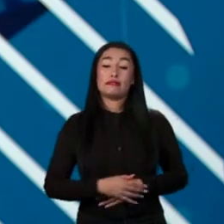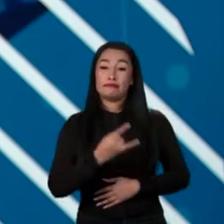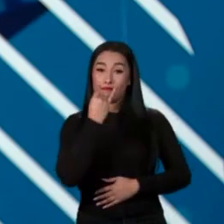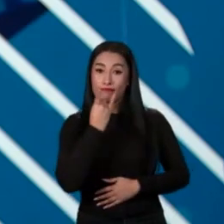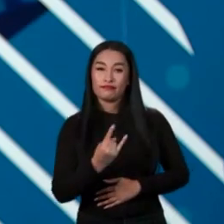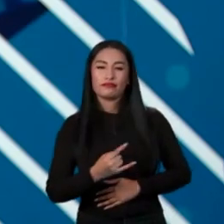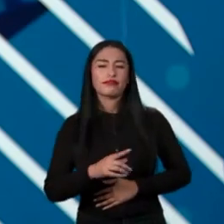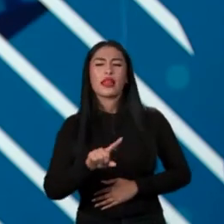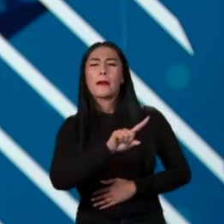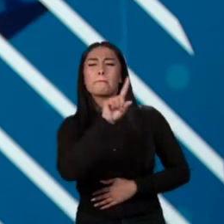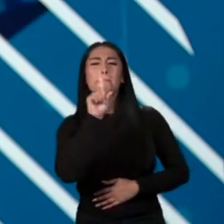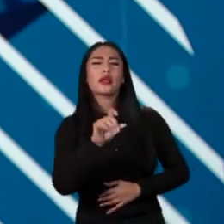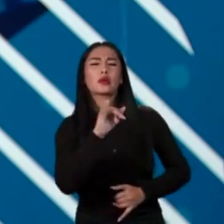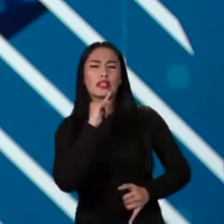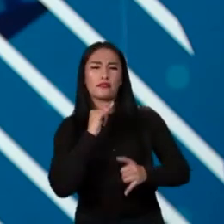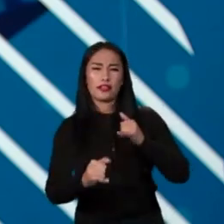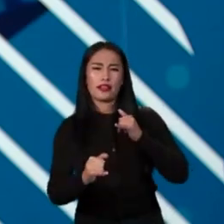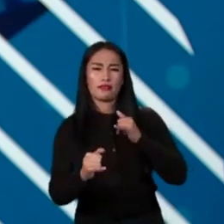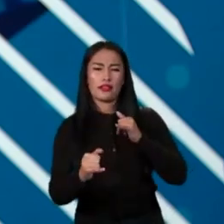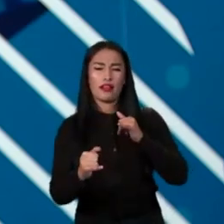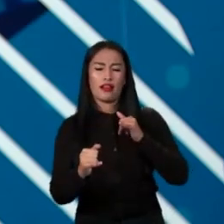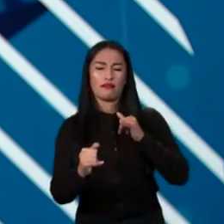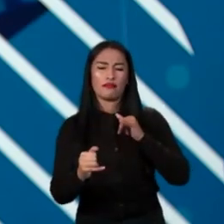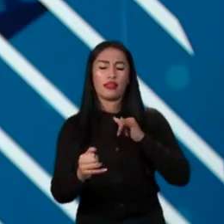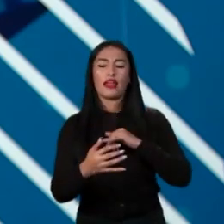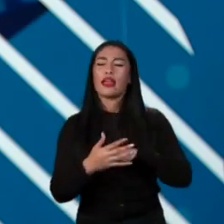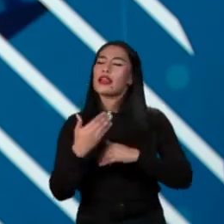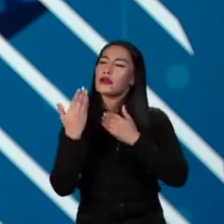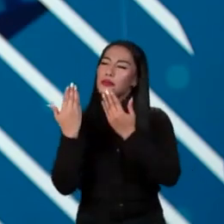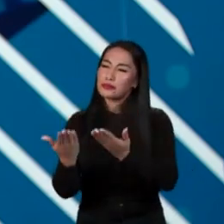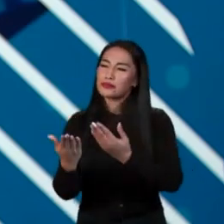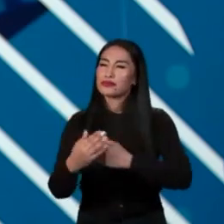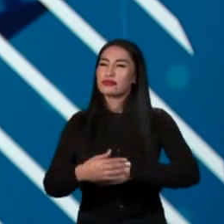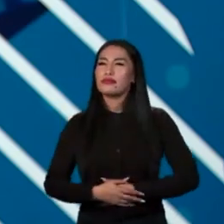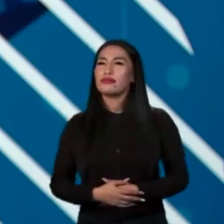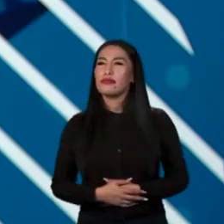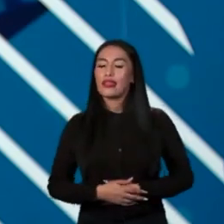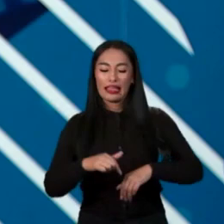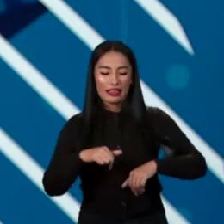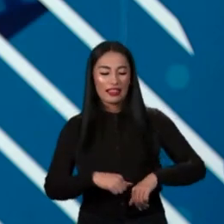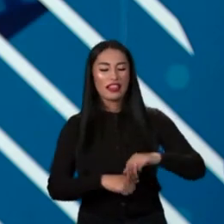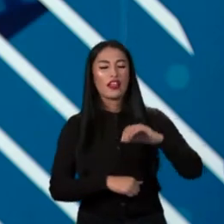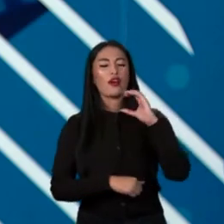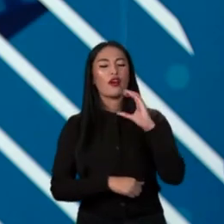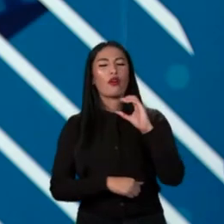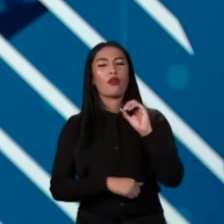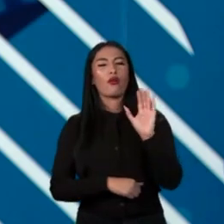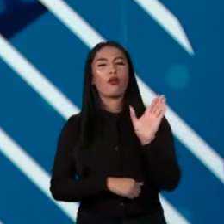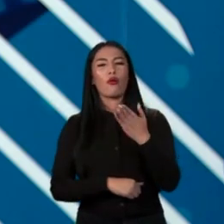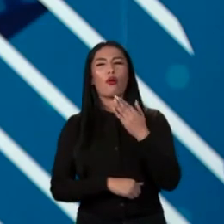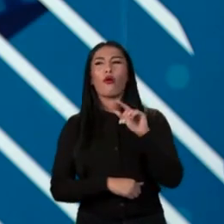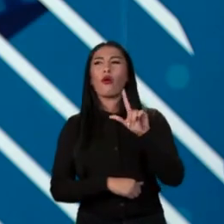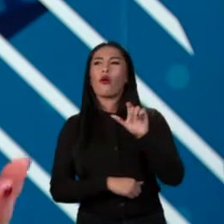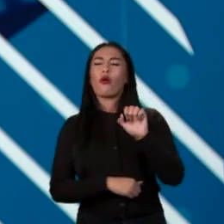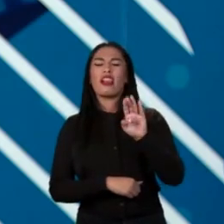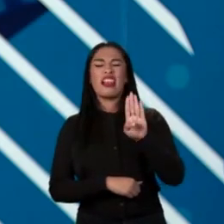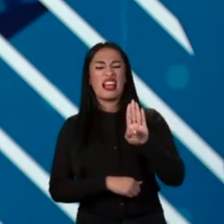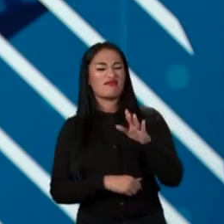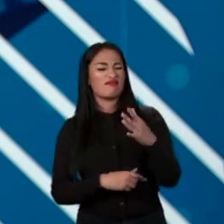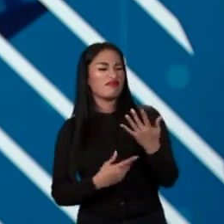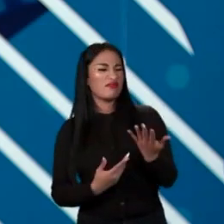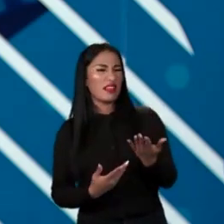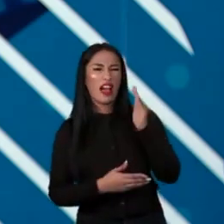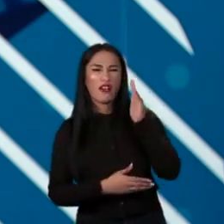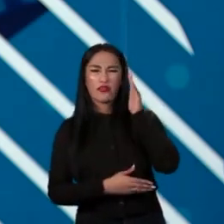la pregunta final, ¿cuál es el rol que usted ve en Colab? ¿Cuál es el valor que le genera o le ha generado